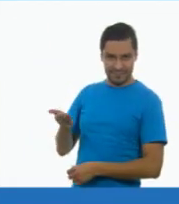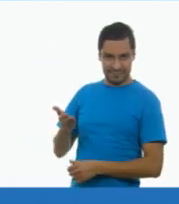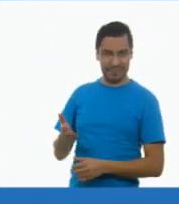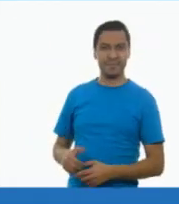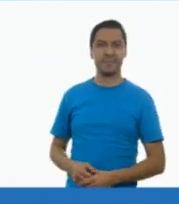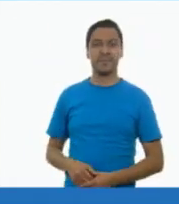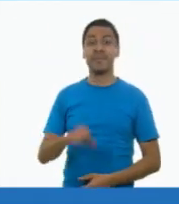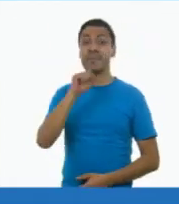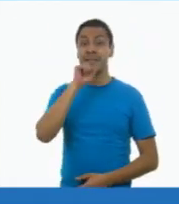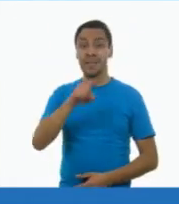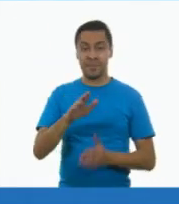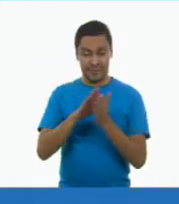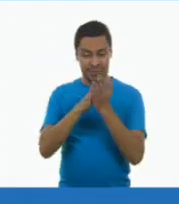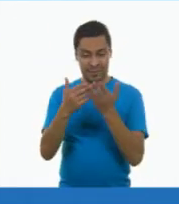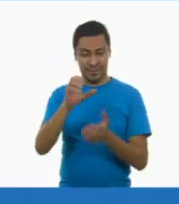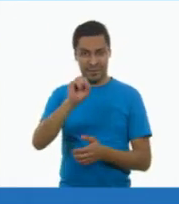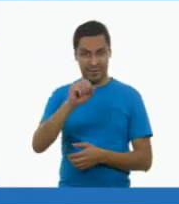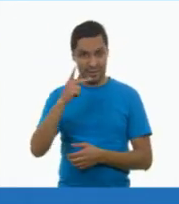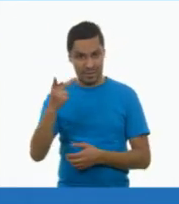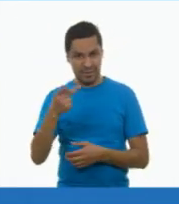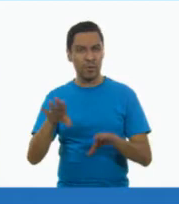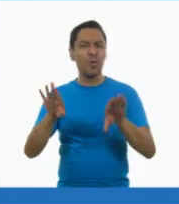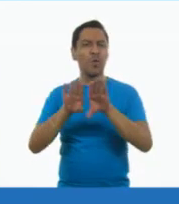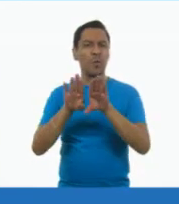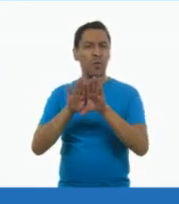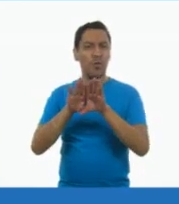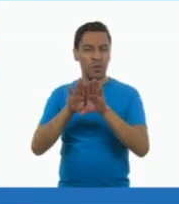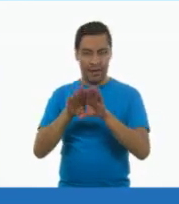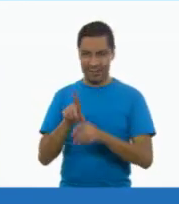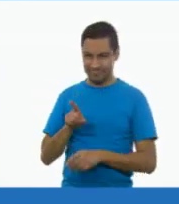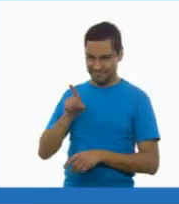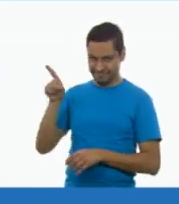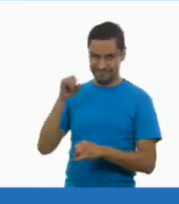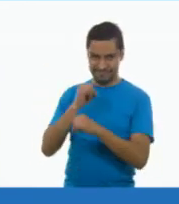También puedes encontrar los libros de texto en la página